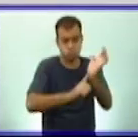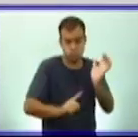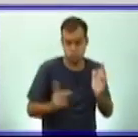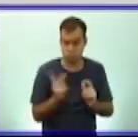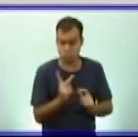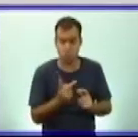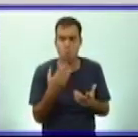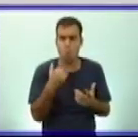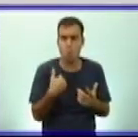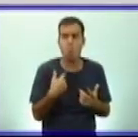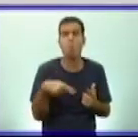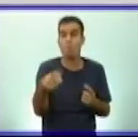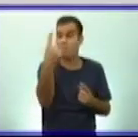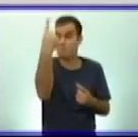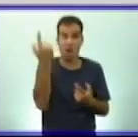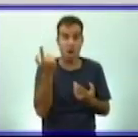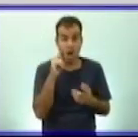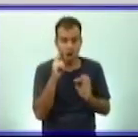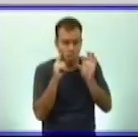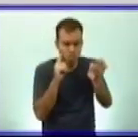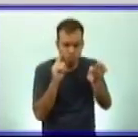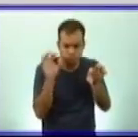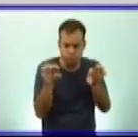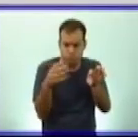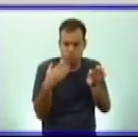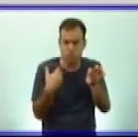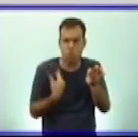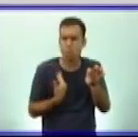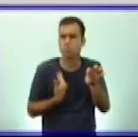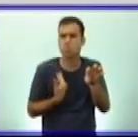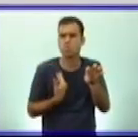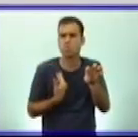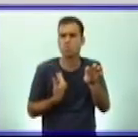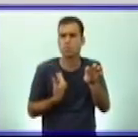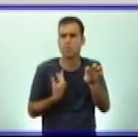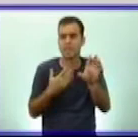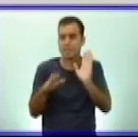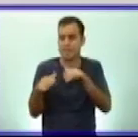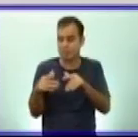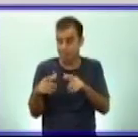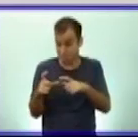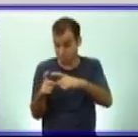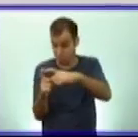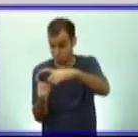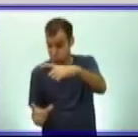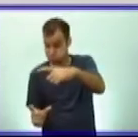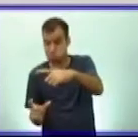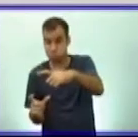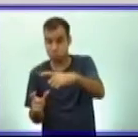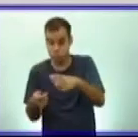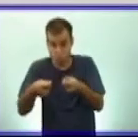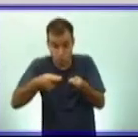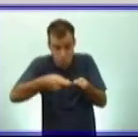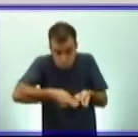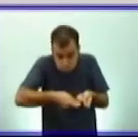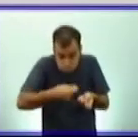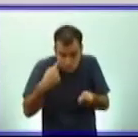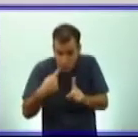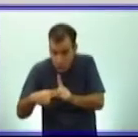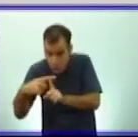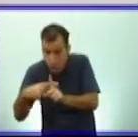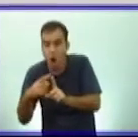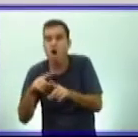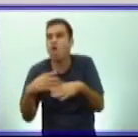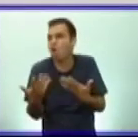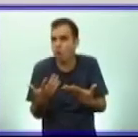es localizar, ubicar dónde está conectado este instrumento de medición.